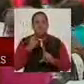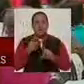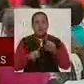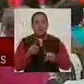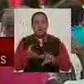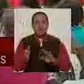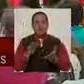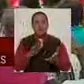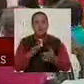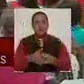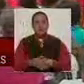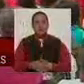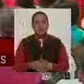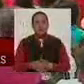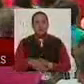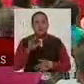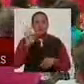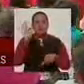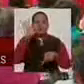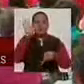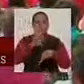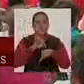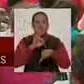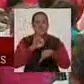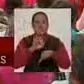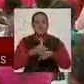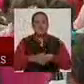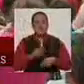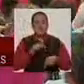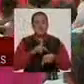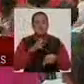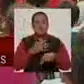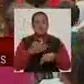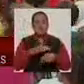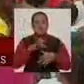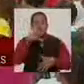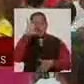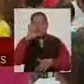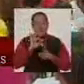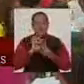este mosquito, el mosquito manta blanca, es el que transmite la UTA,